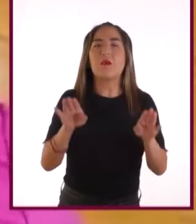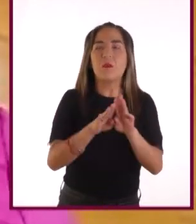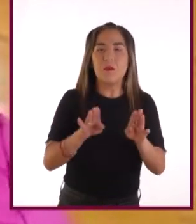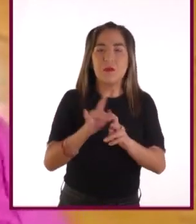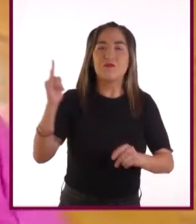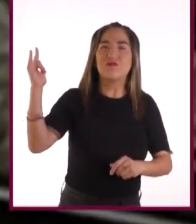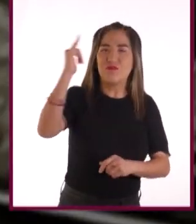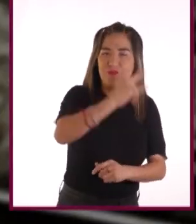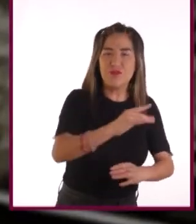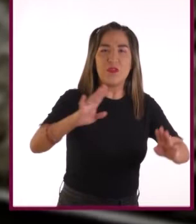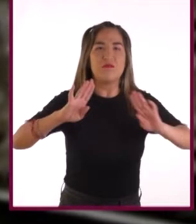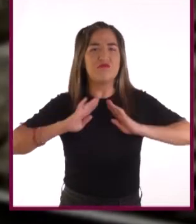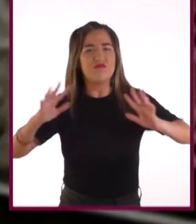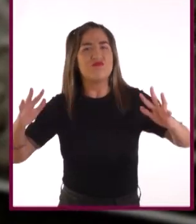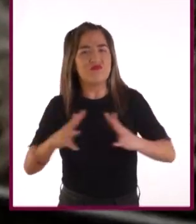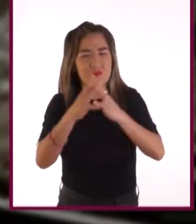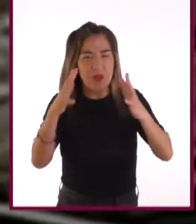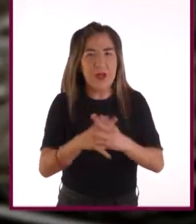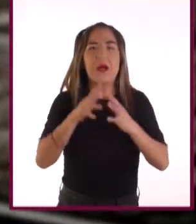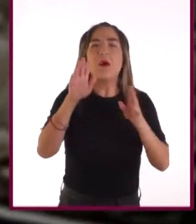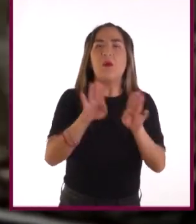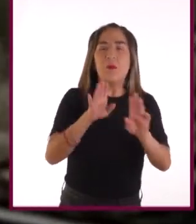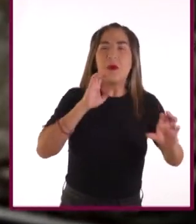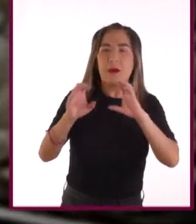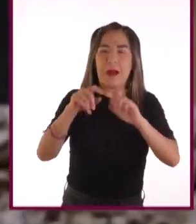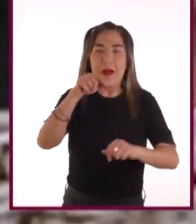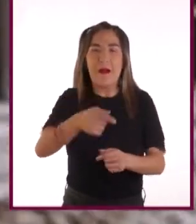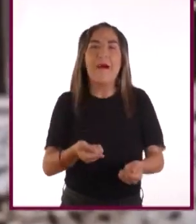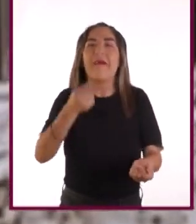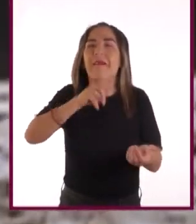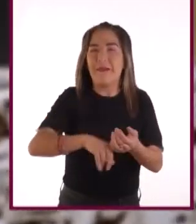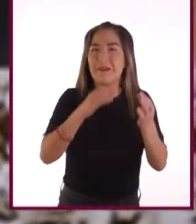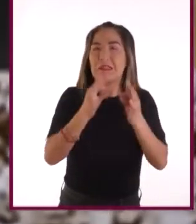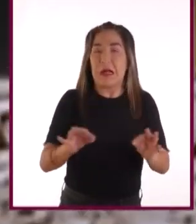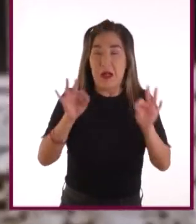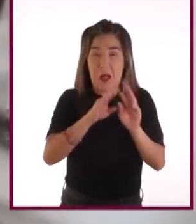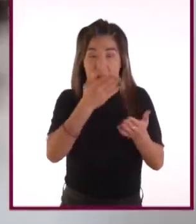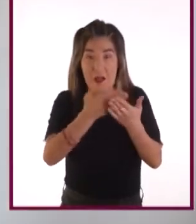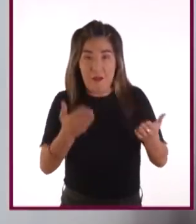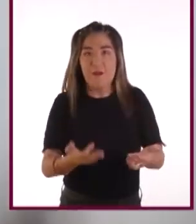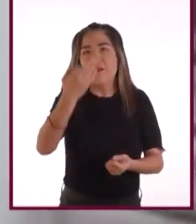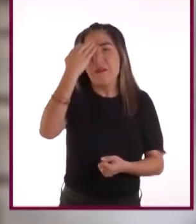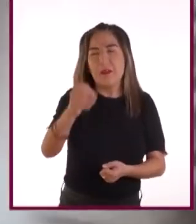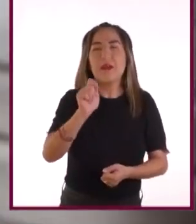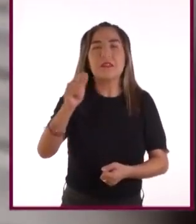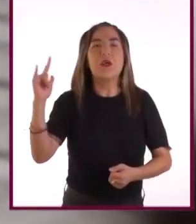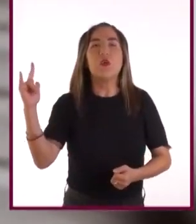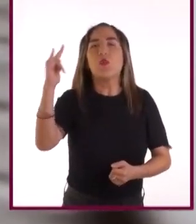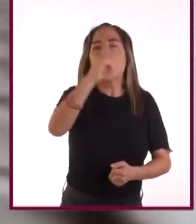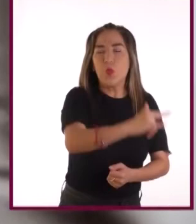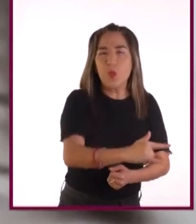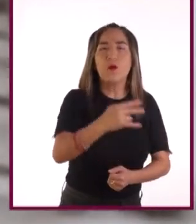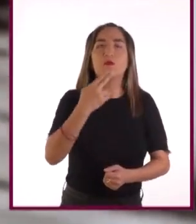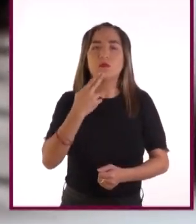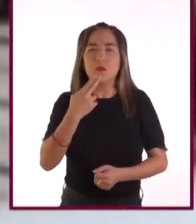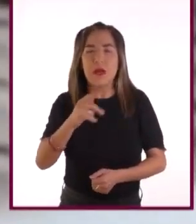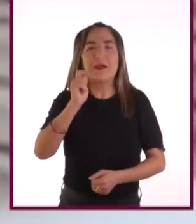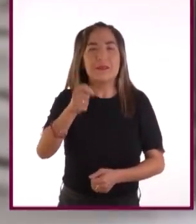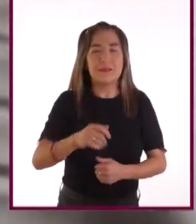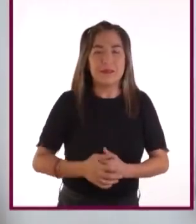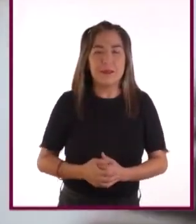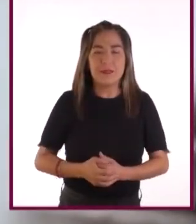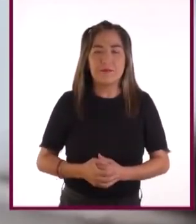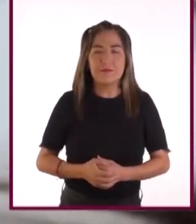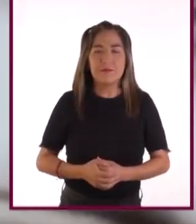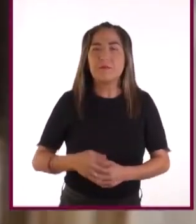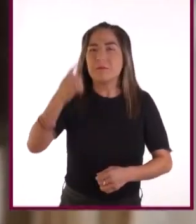aviación, la milicia y la aeronáutica, porque era una forma de comunicación con sus bases, ¿no? Actualmente la aviación lo ocupa de manera